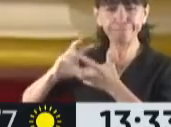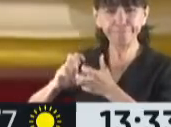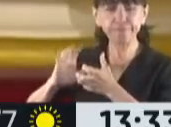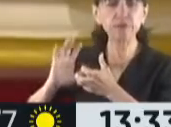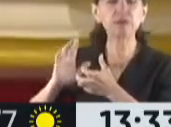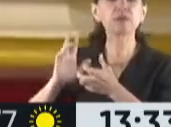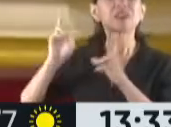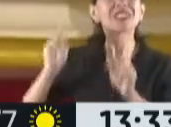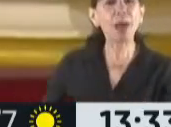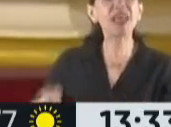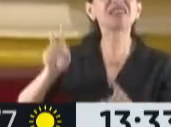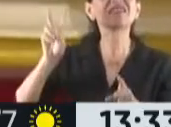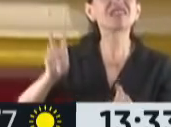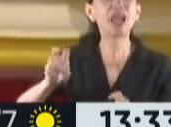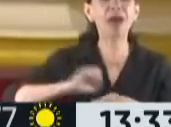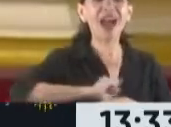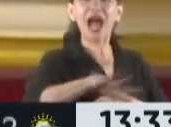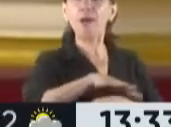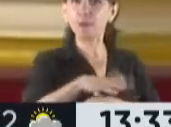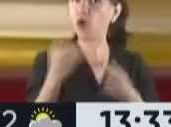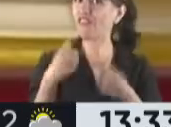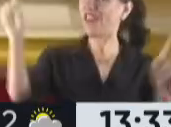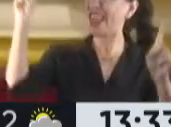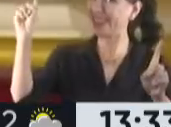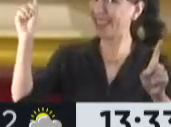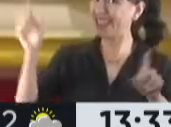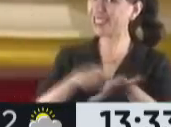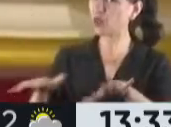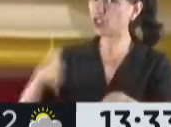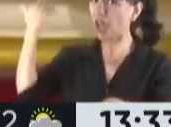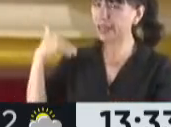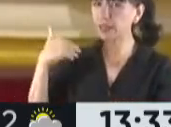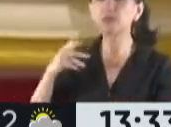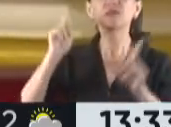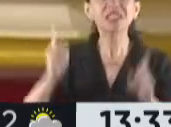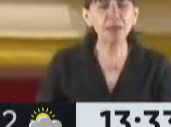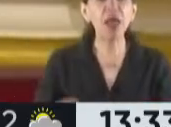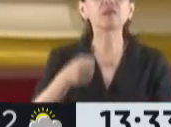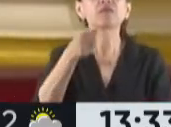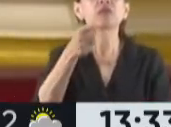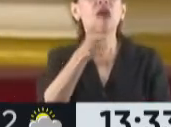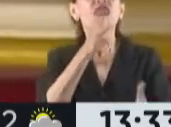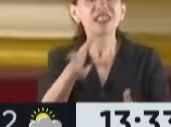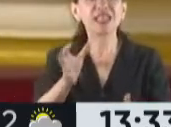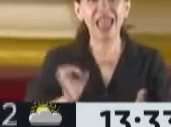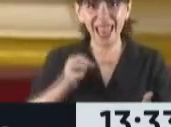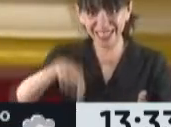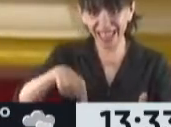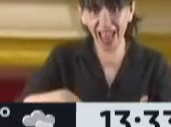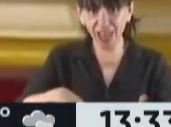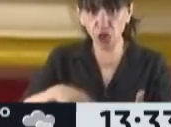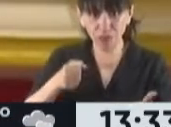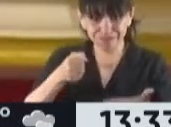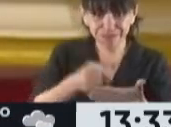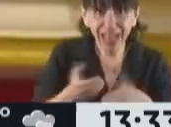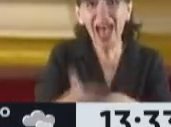agrícola argentina. Por otro lado, los tiempos de Argentina, ¿cómo son? Usted dijo, bueno, que también quiere llegar antes de fin de año a un acuerdo. ¿Cuáles serían los obstáculos